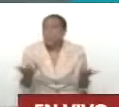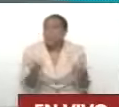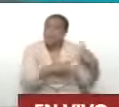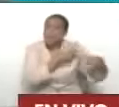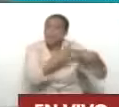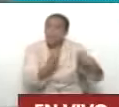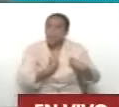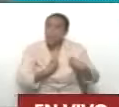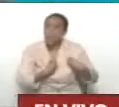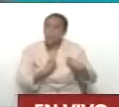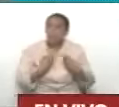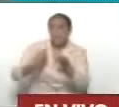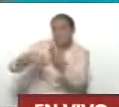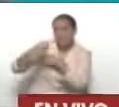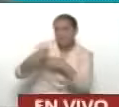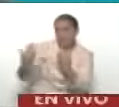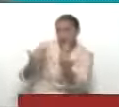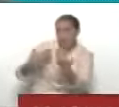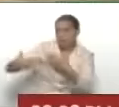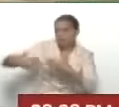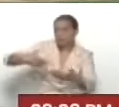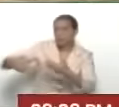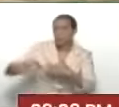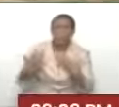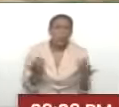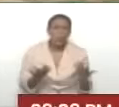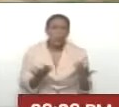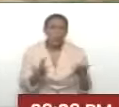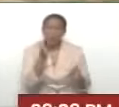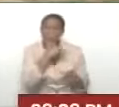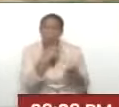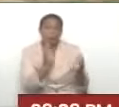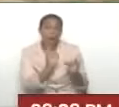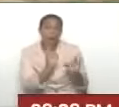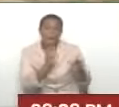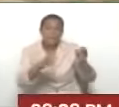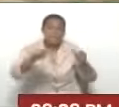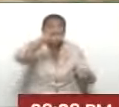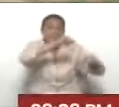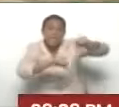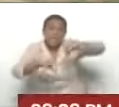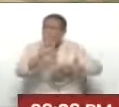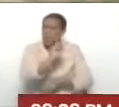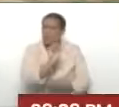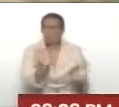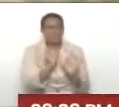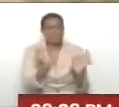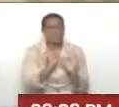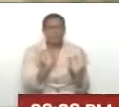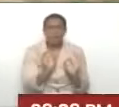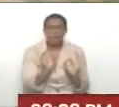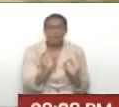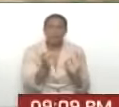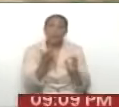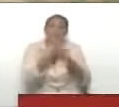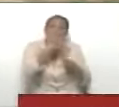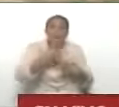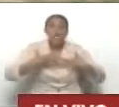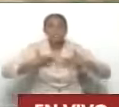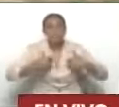que yo hago y, digamos, el producto tradicional es que este producto no tiene ningún tipo de aditivo químico. Eso lo hace un producto más